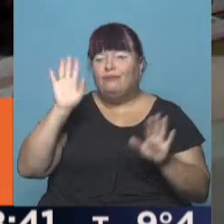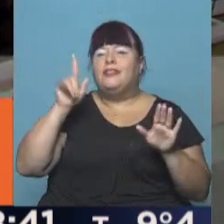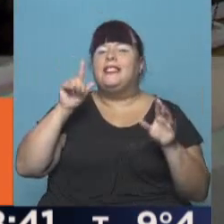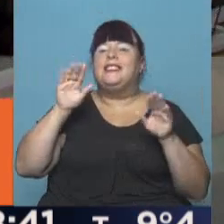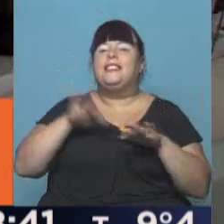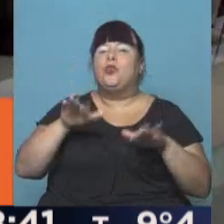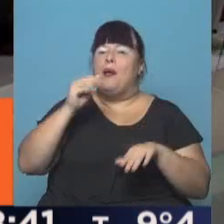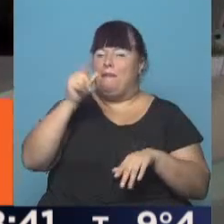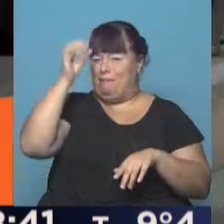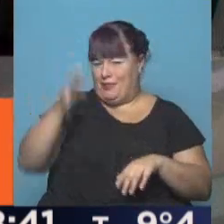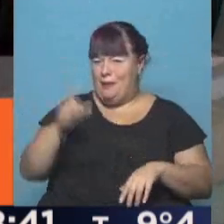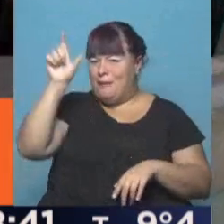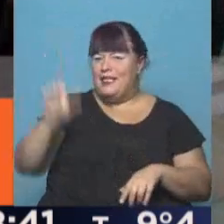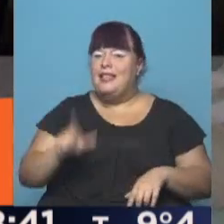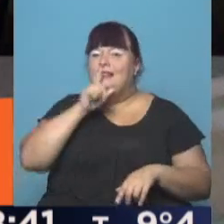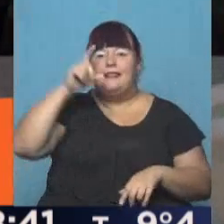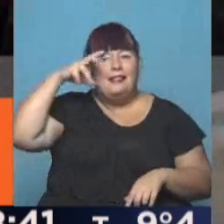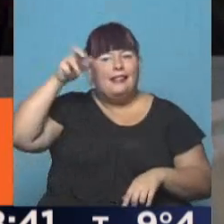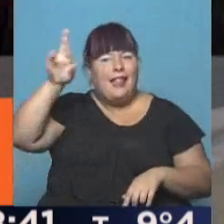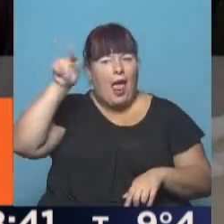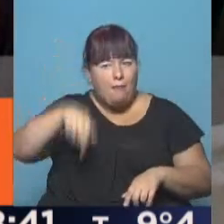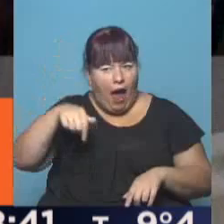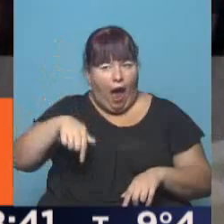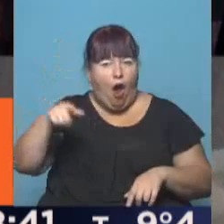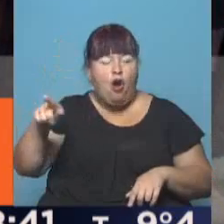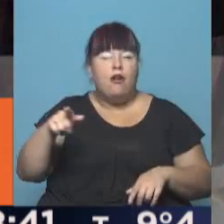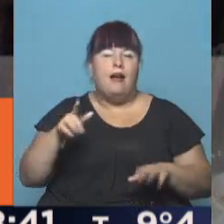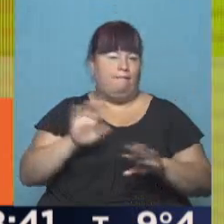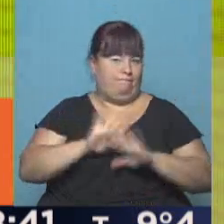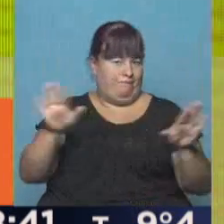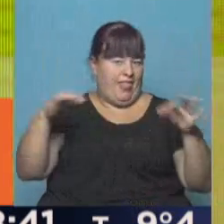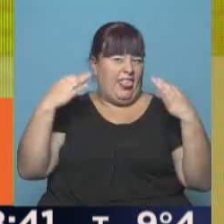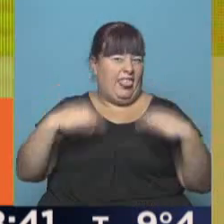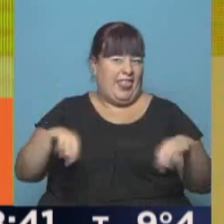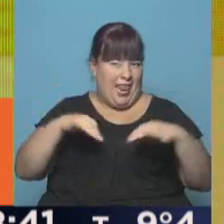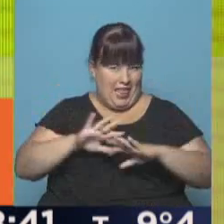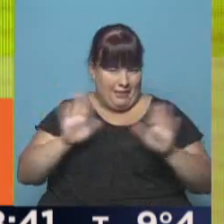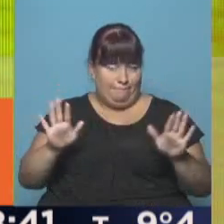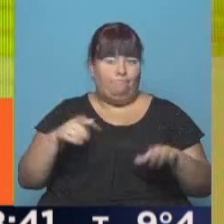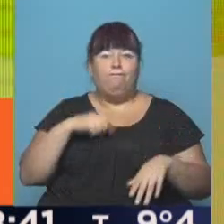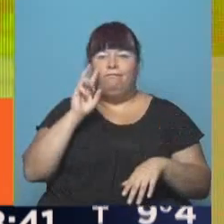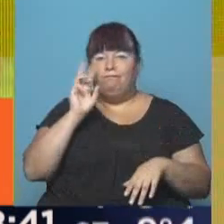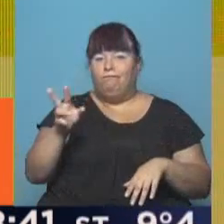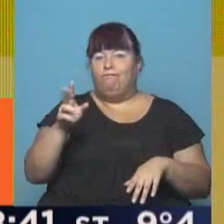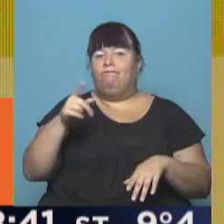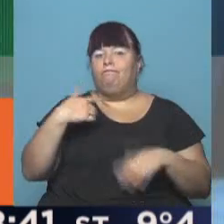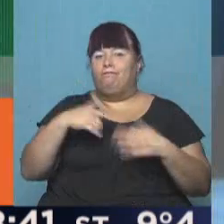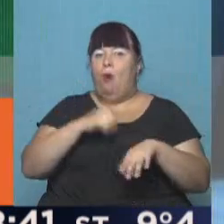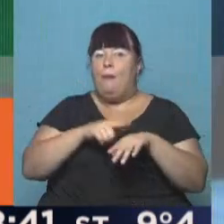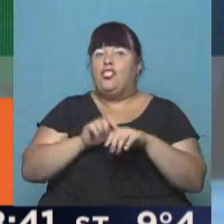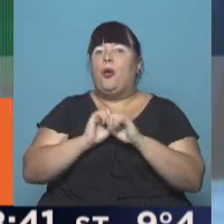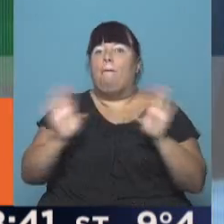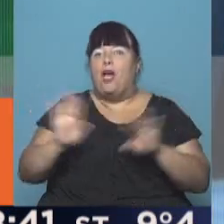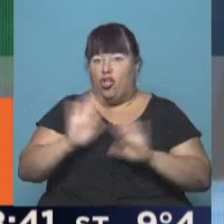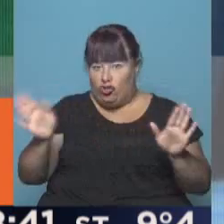del presidente Temer en la actualidad es de extrema debilidad. Lo hemos visto pasar el momento más